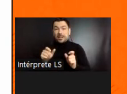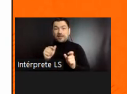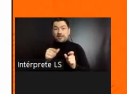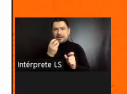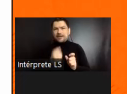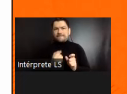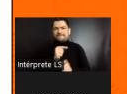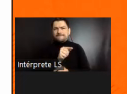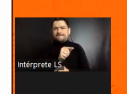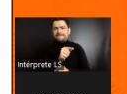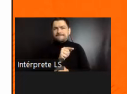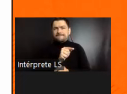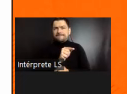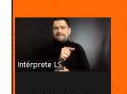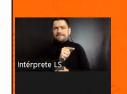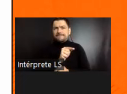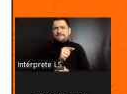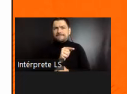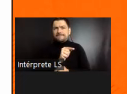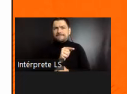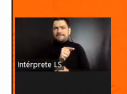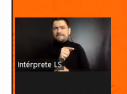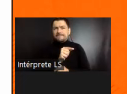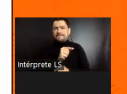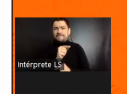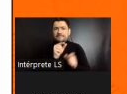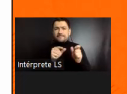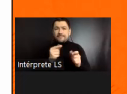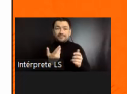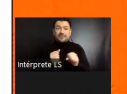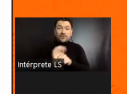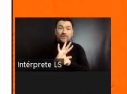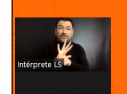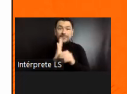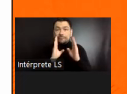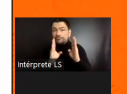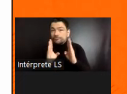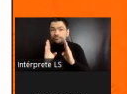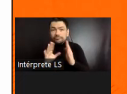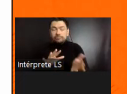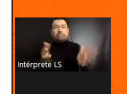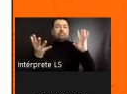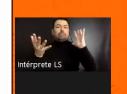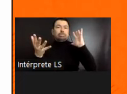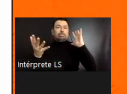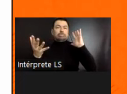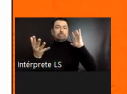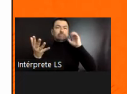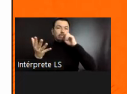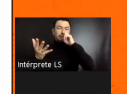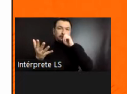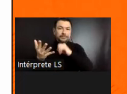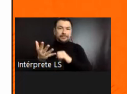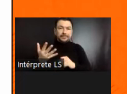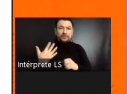estaban recibiendo todavía tratamiento para COVID. Esto es como el entendimiento que nos da en la imagen de cuál es la